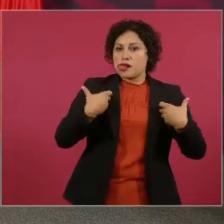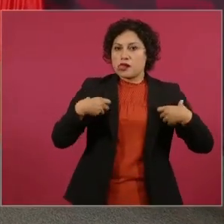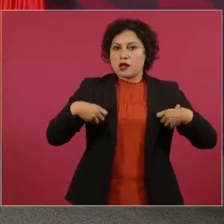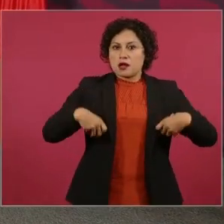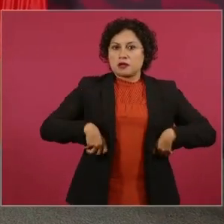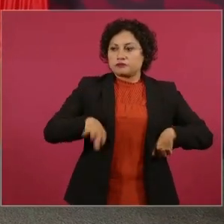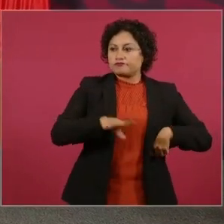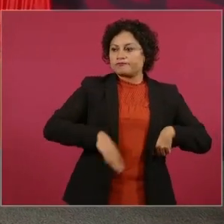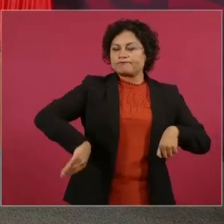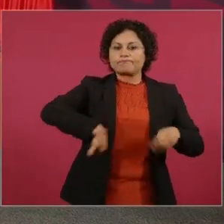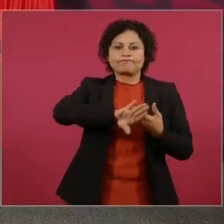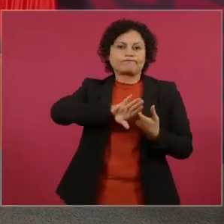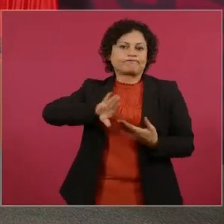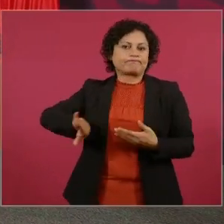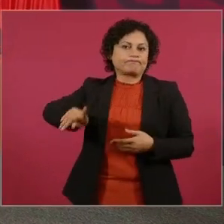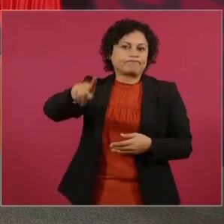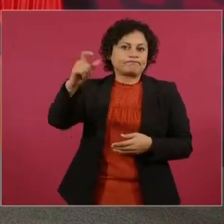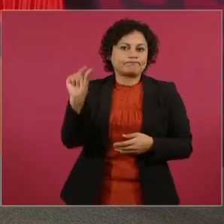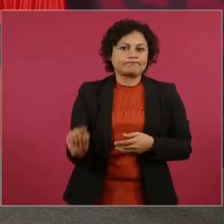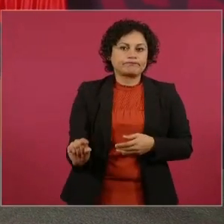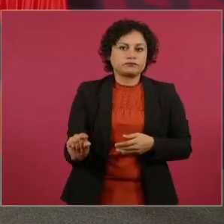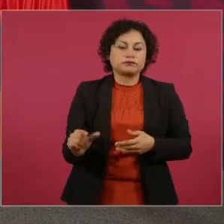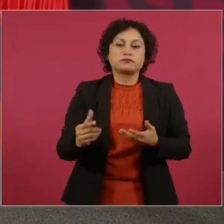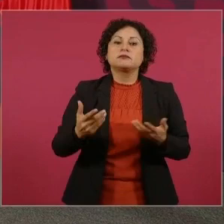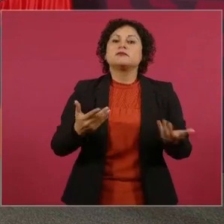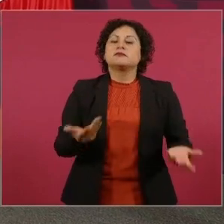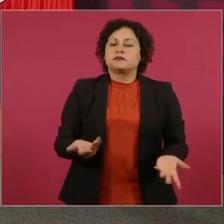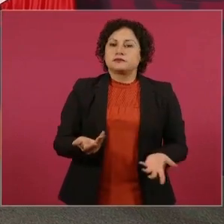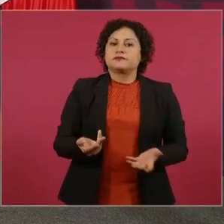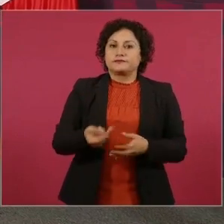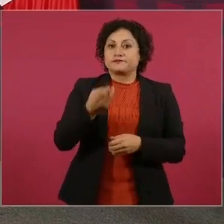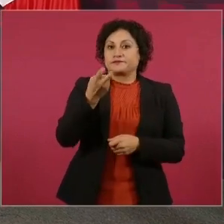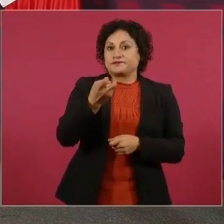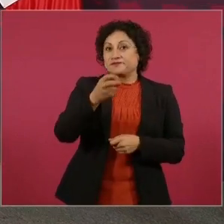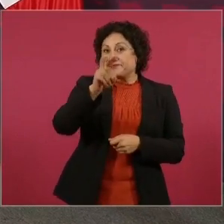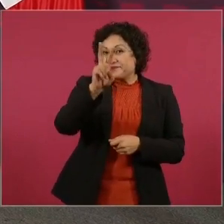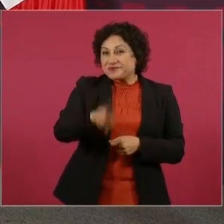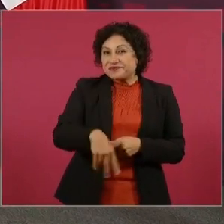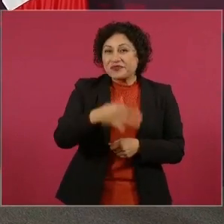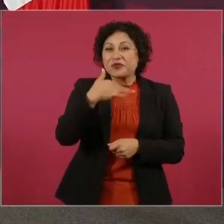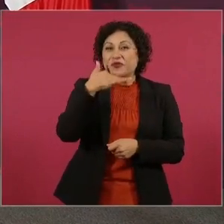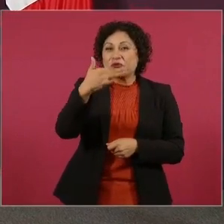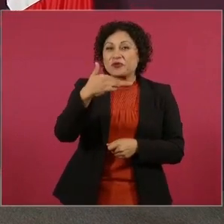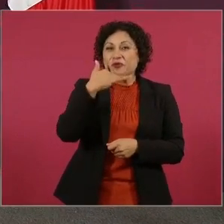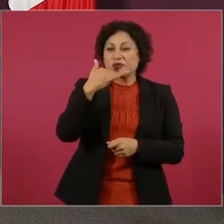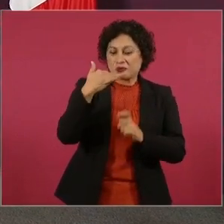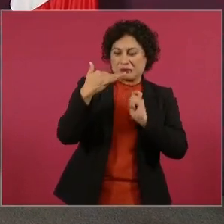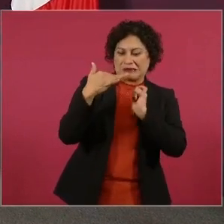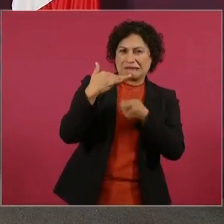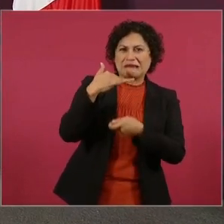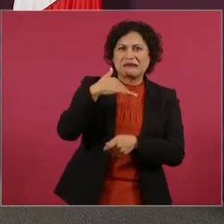todos la corrupción es lo que más ha dañado a